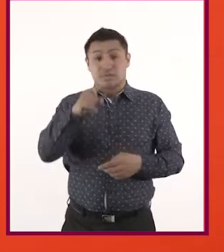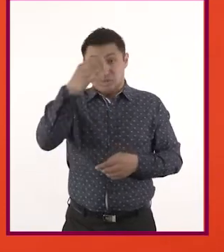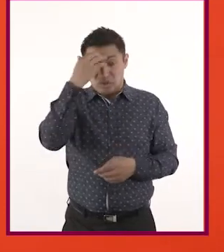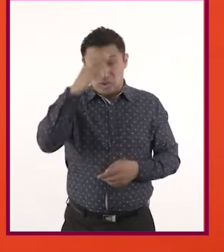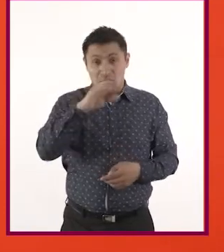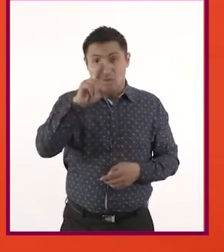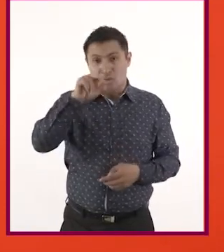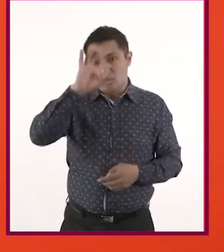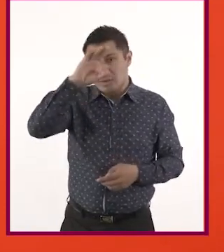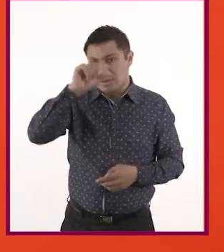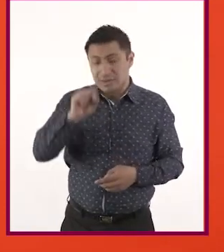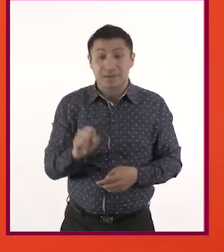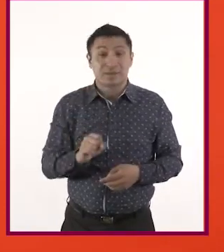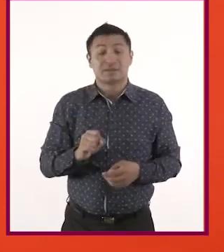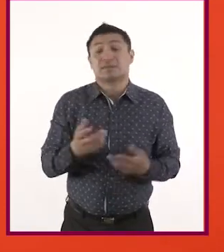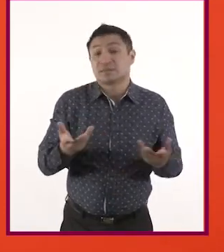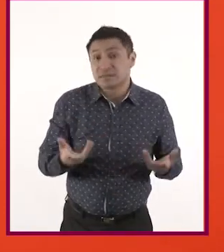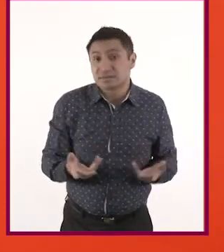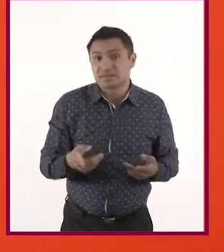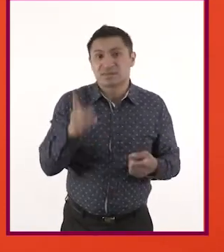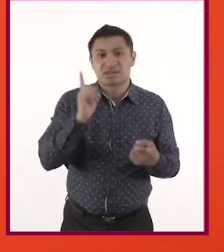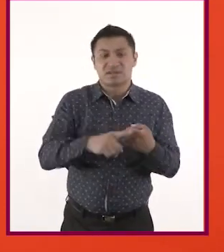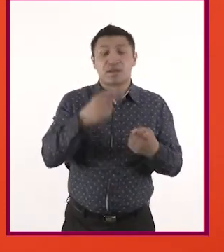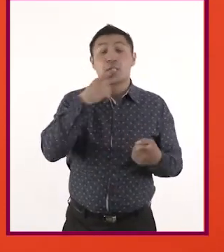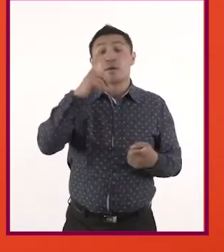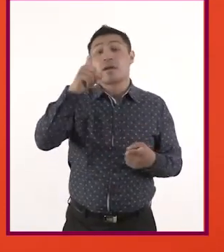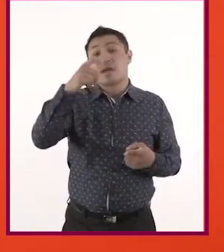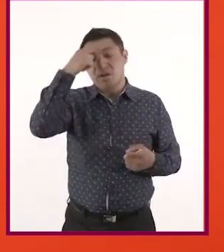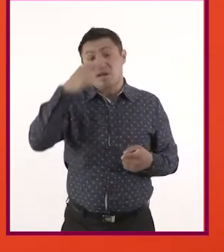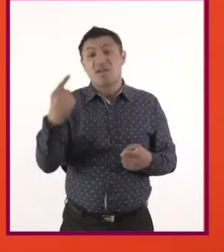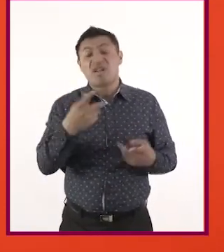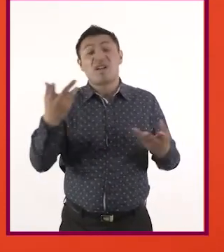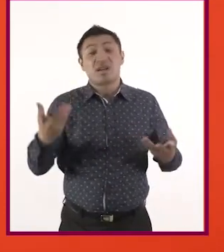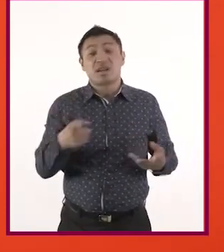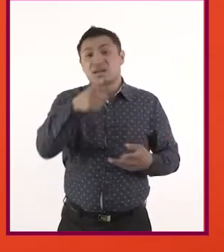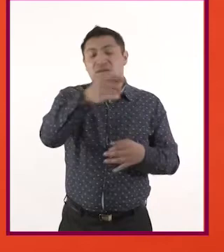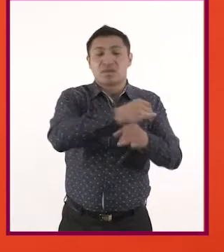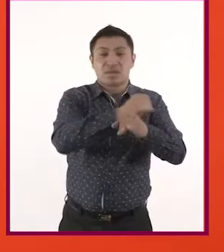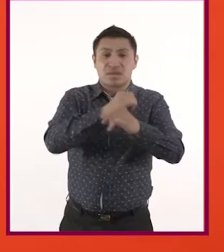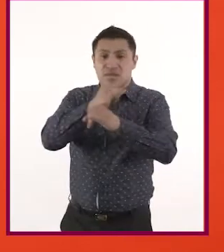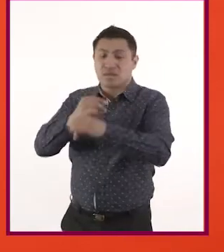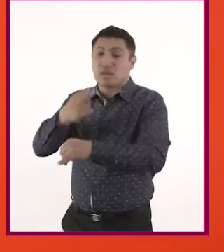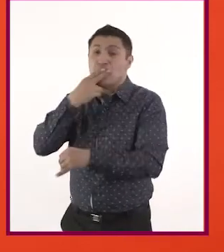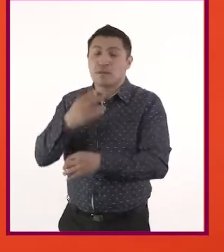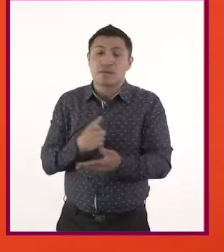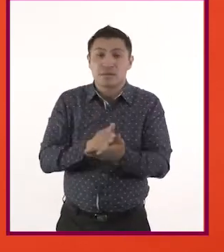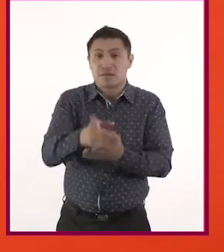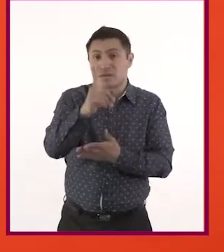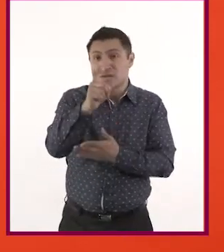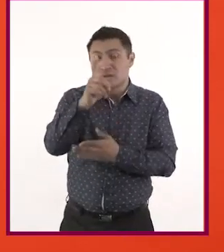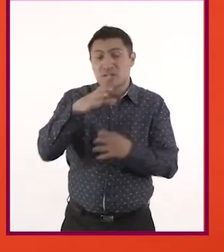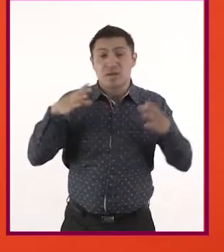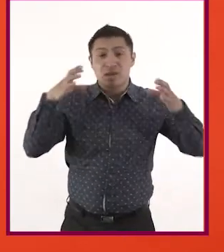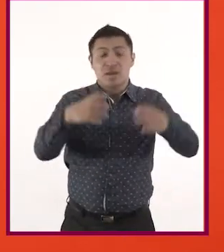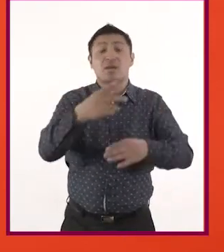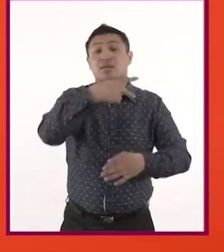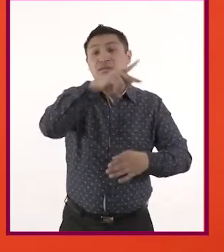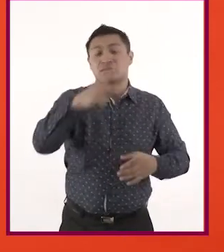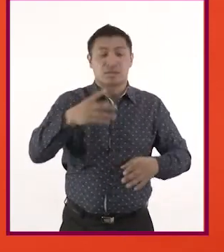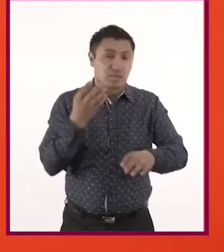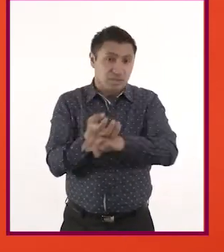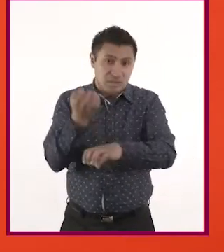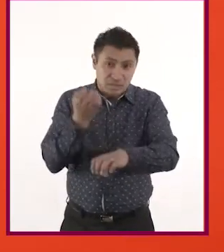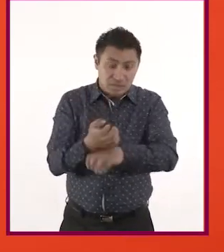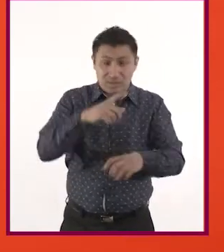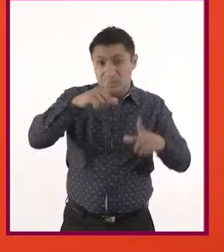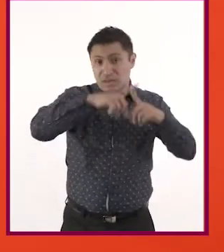recursos hídricos del lugar en el que vives? ¿Quiénes usan esa agua y para qué? Investiga sobre el uso y acceso al agua en tus comunidades, en tu estado,